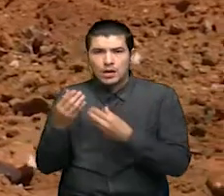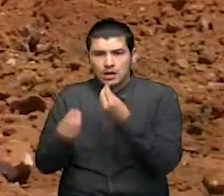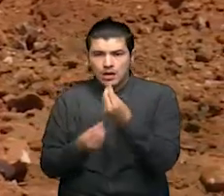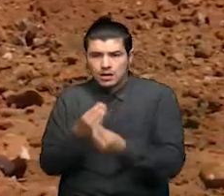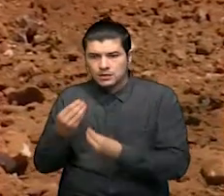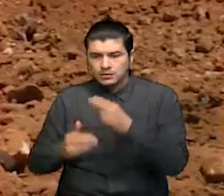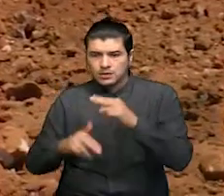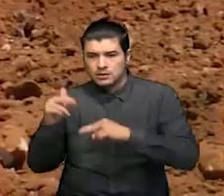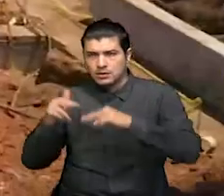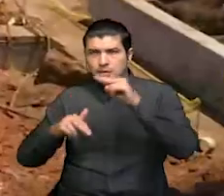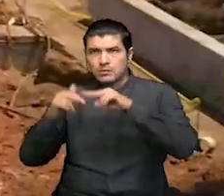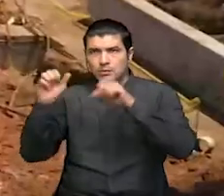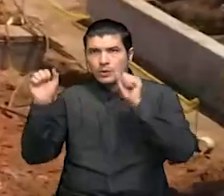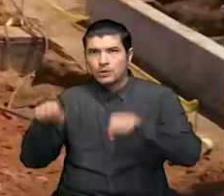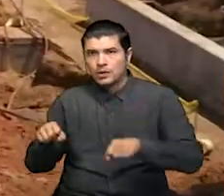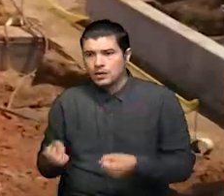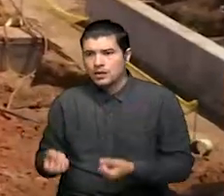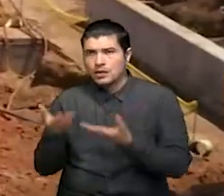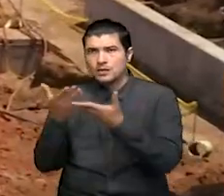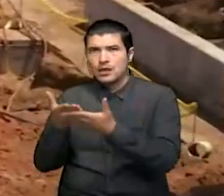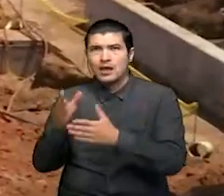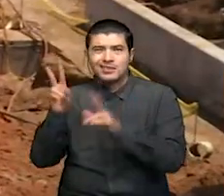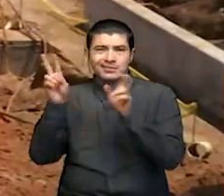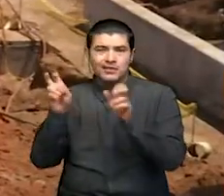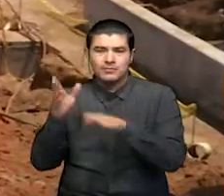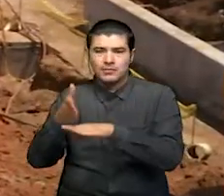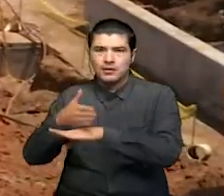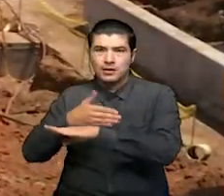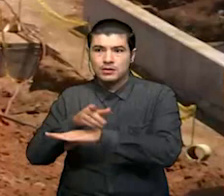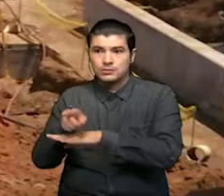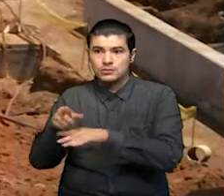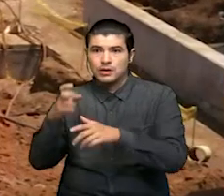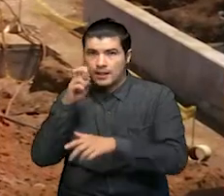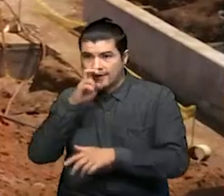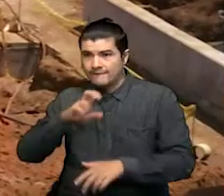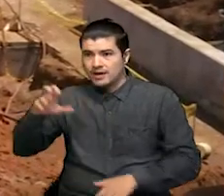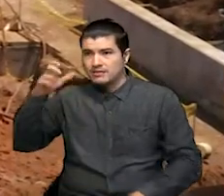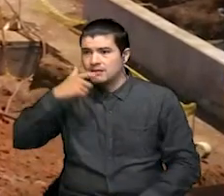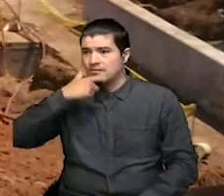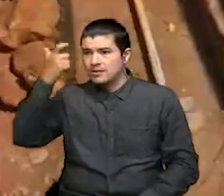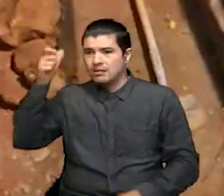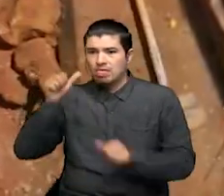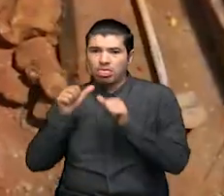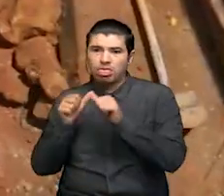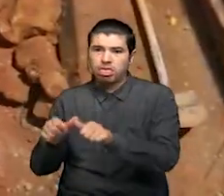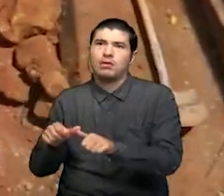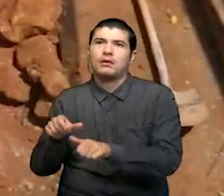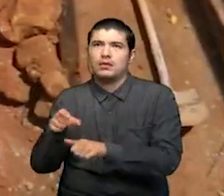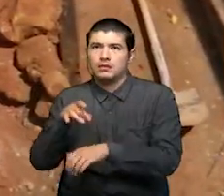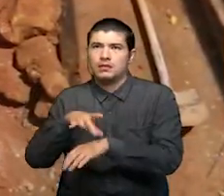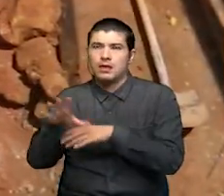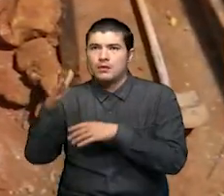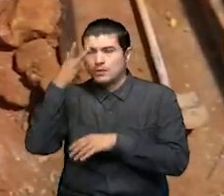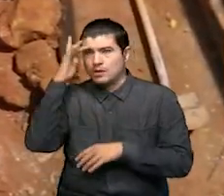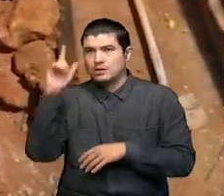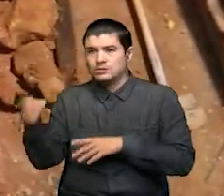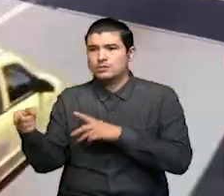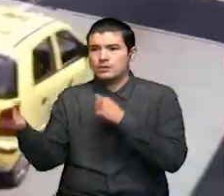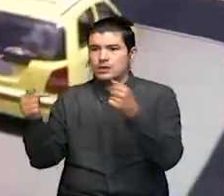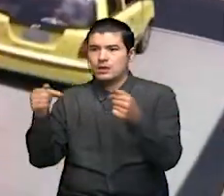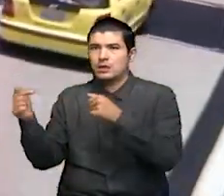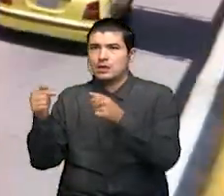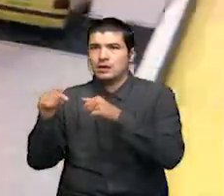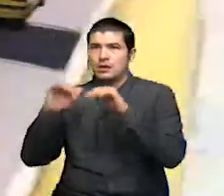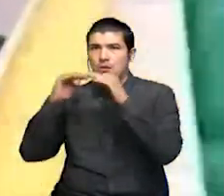trabajos para hacer entrega de parte de este elefante blanco que estuvo estancado por años por el pleito con el colegio la